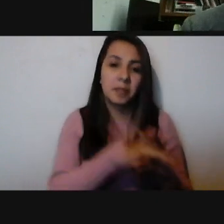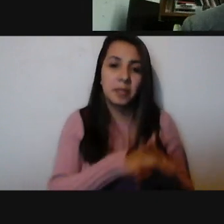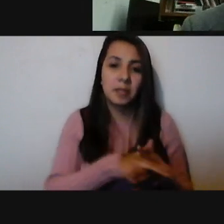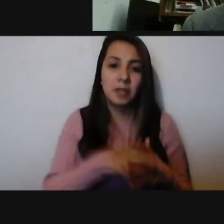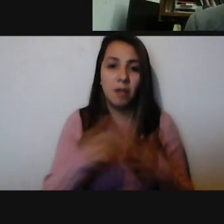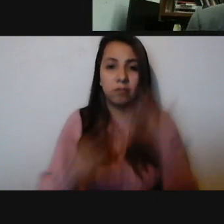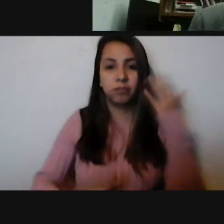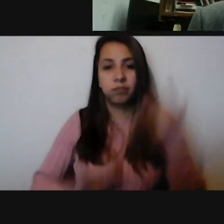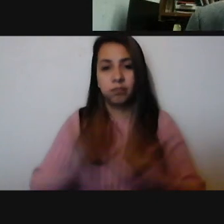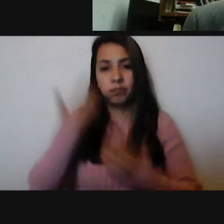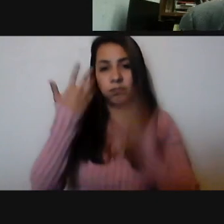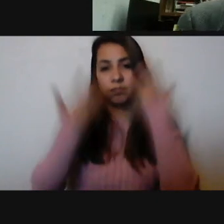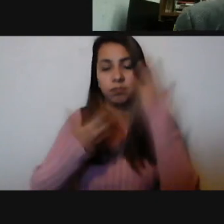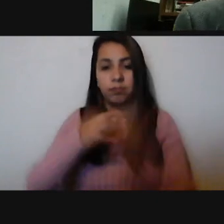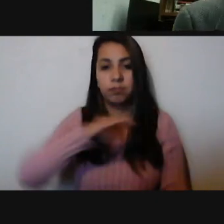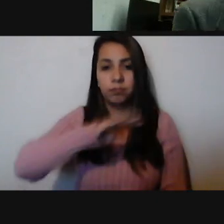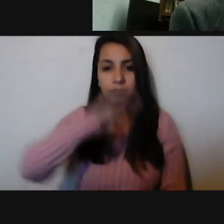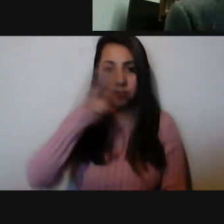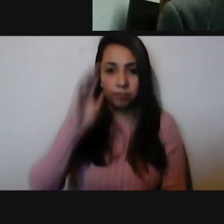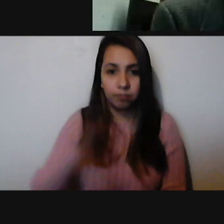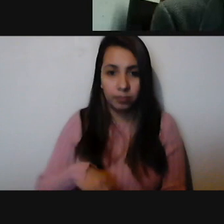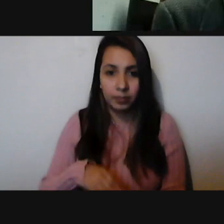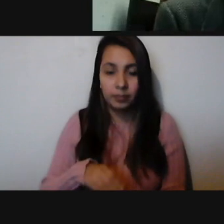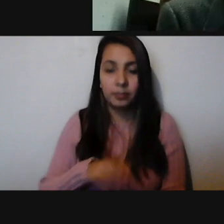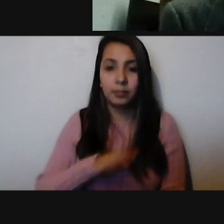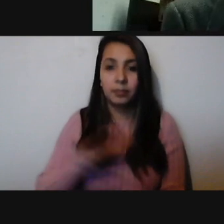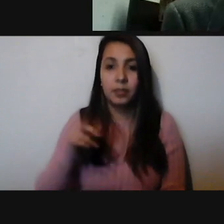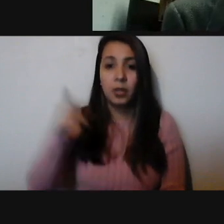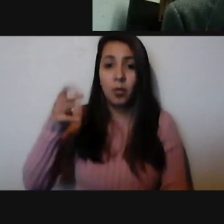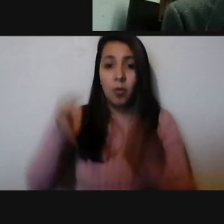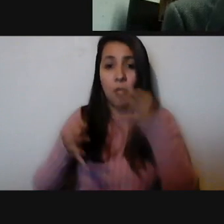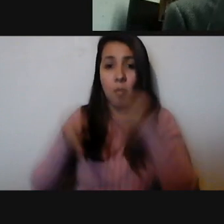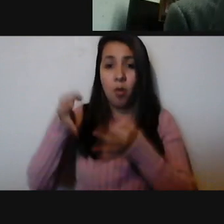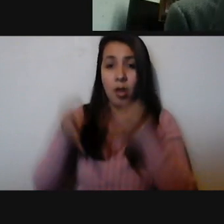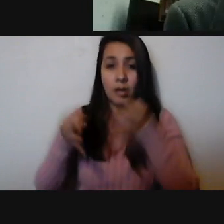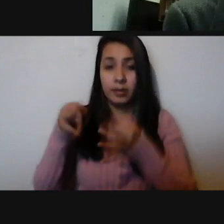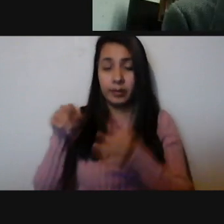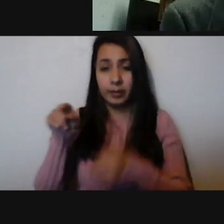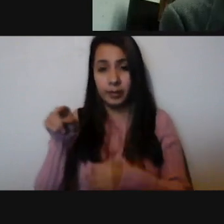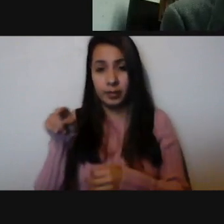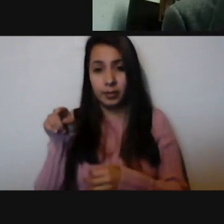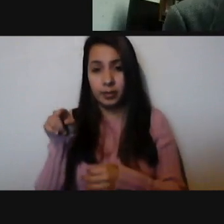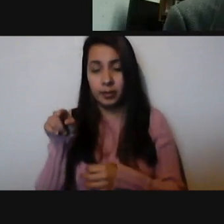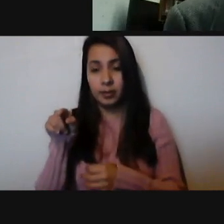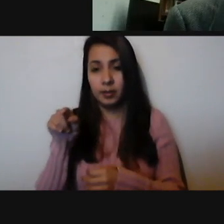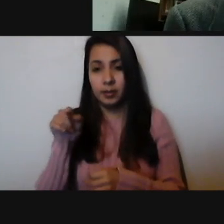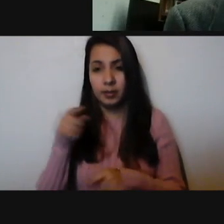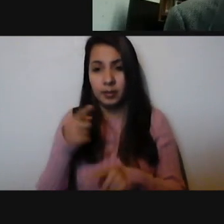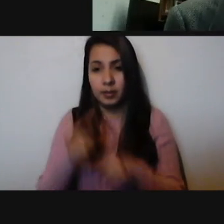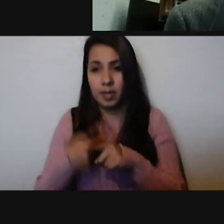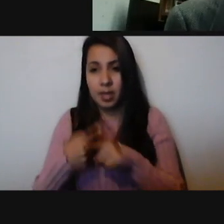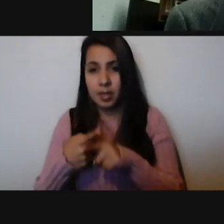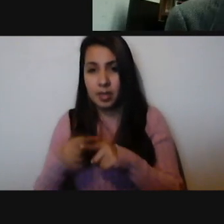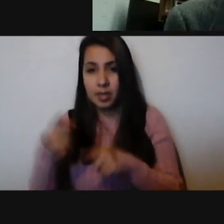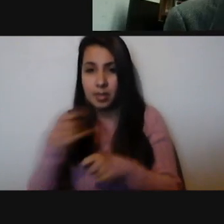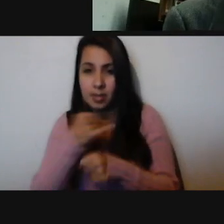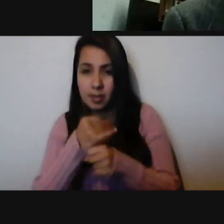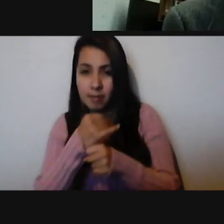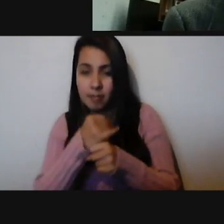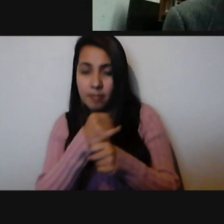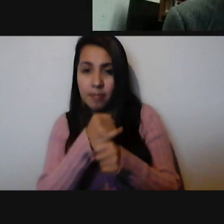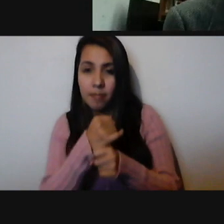en la parte científica y bueno, pues lo ejecutaron, ¿no? Murió quemado, que justamente los jueces, el juzgado